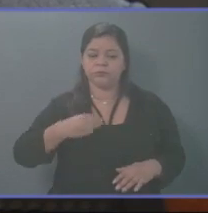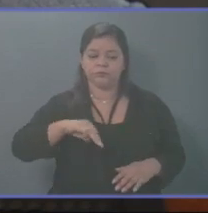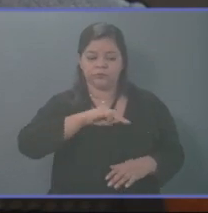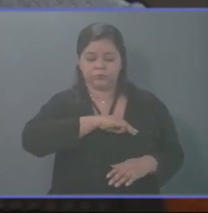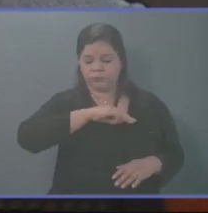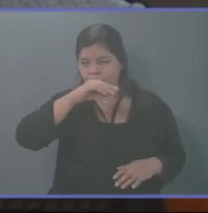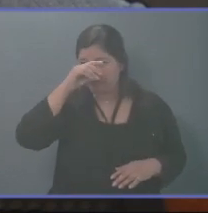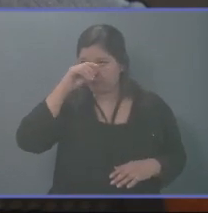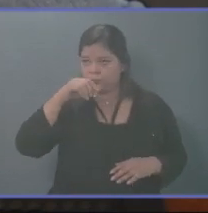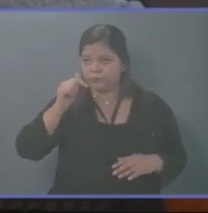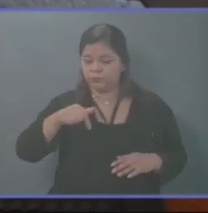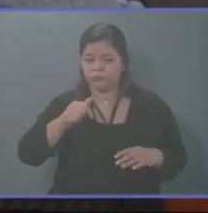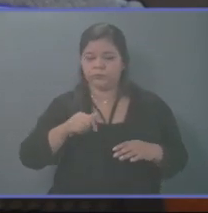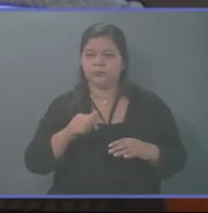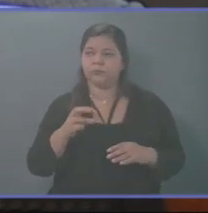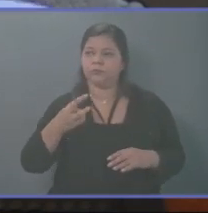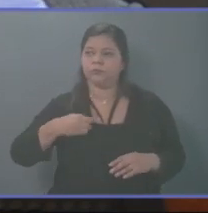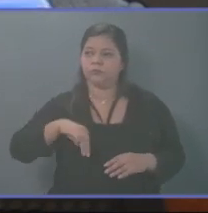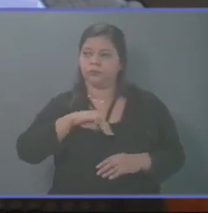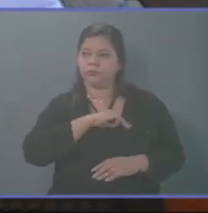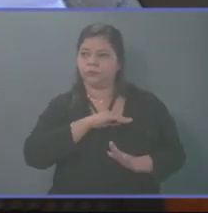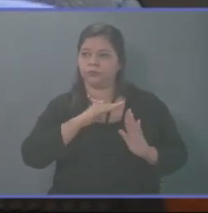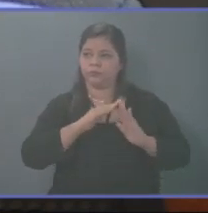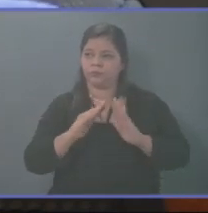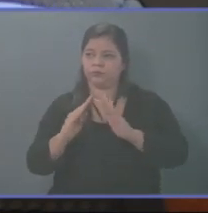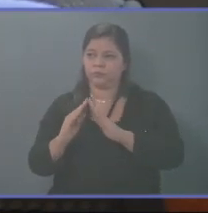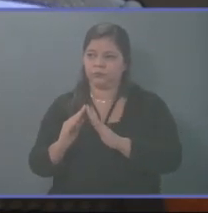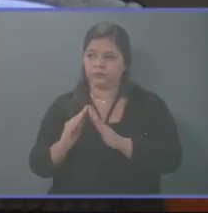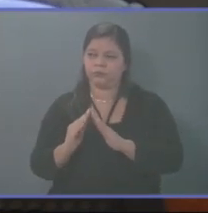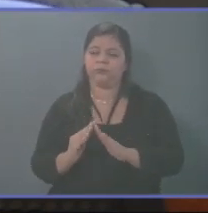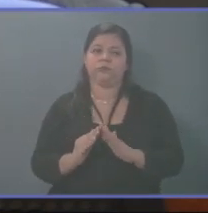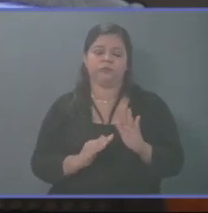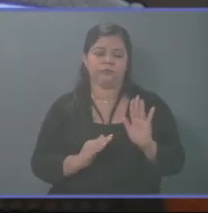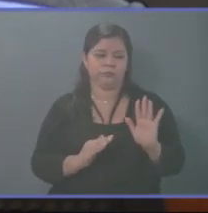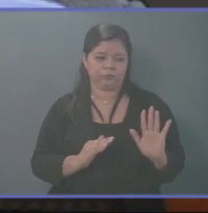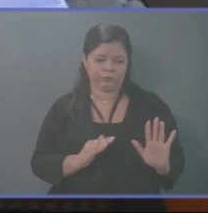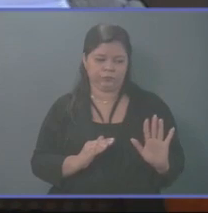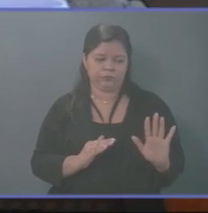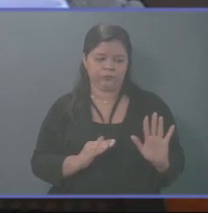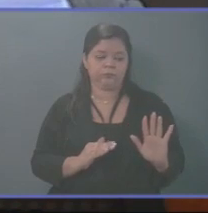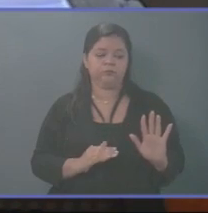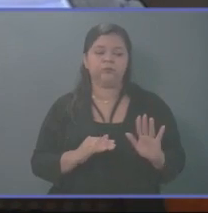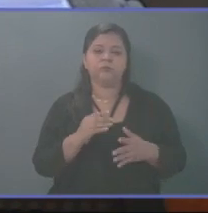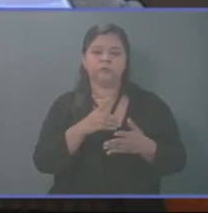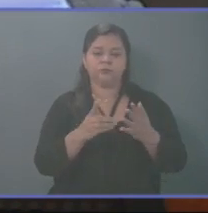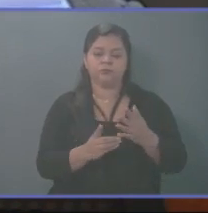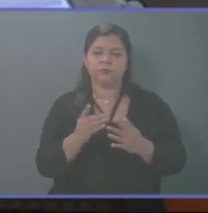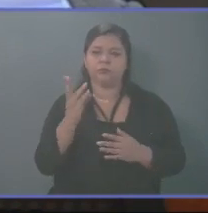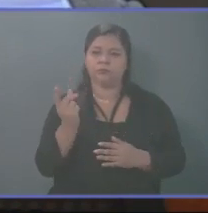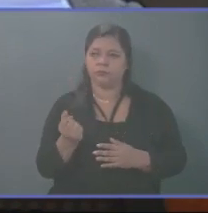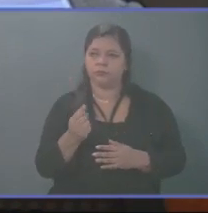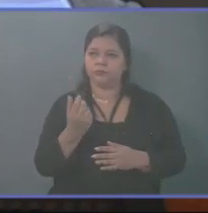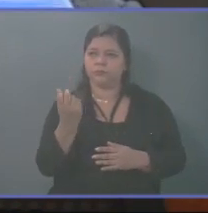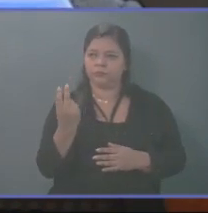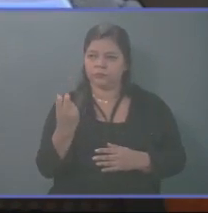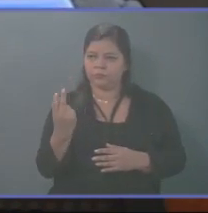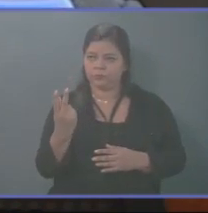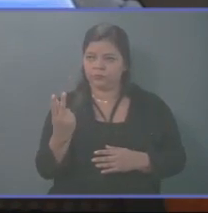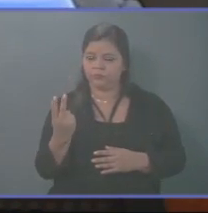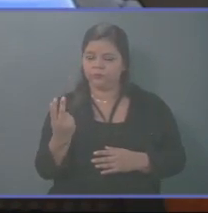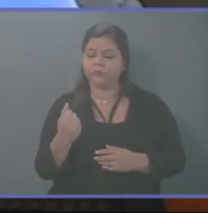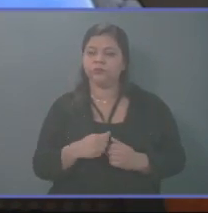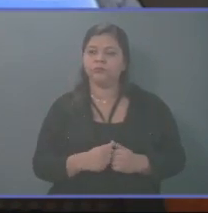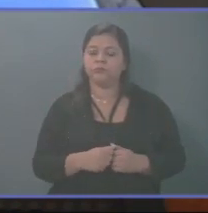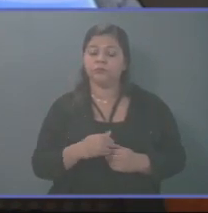órgano ejecutivo el Ministerio de Vivienda. Romano V, que mediante decreto número 12